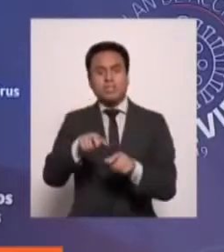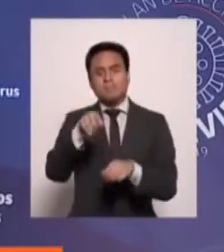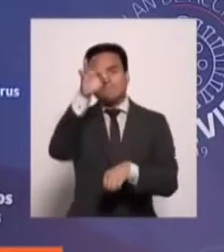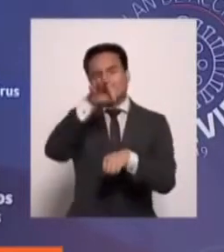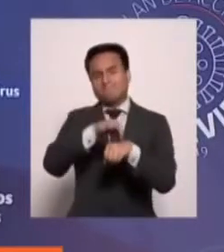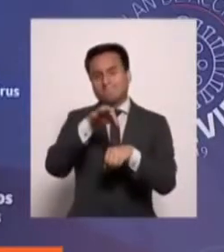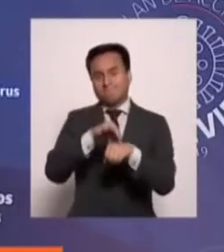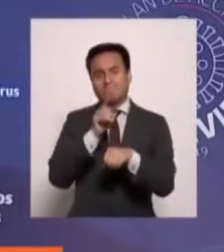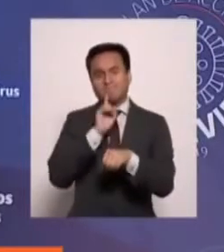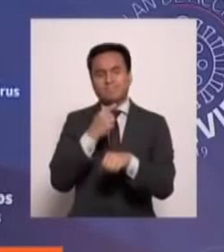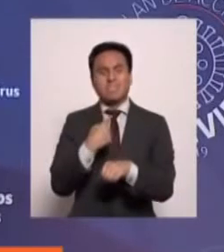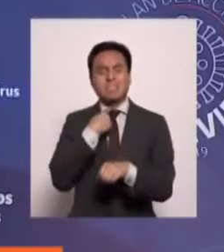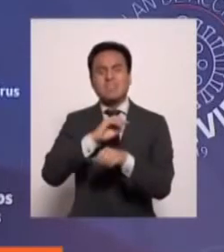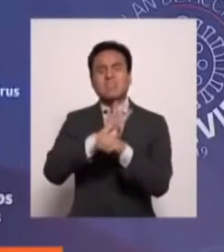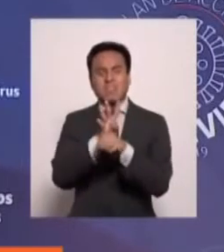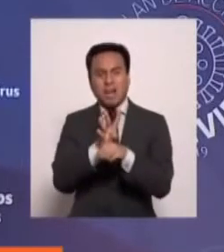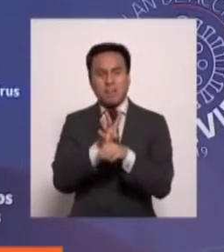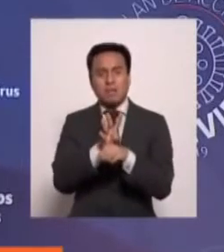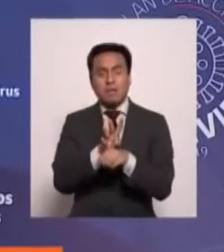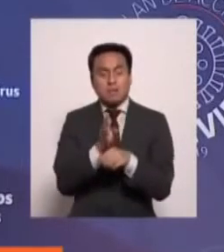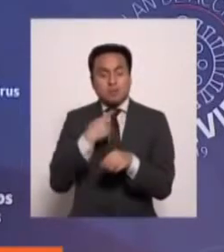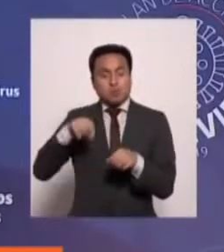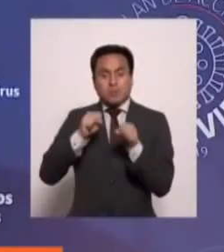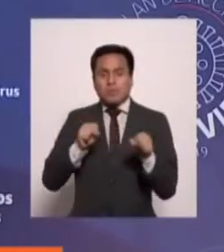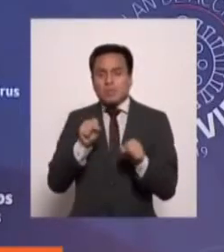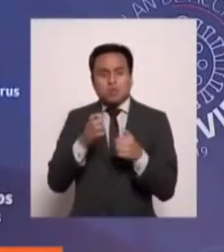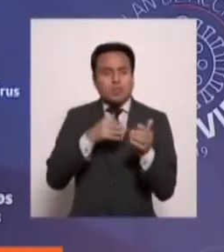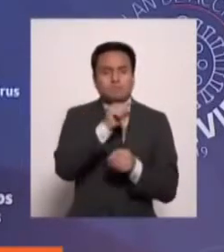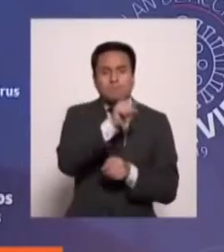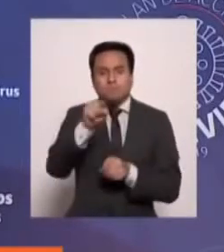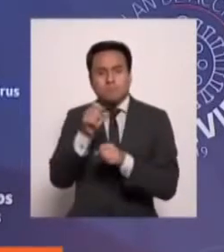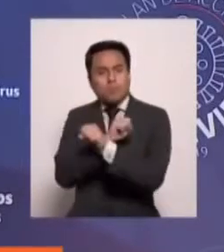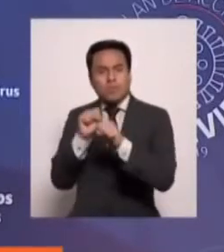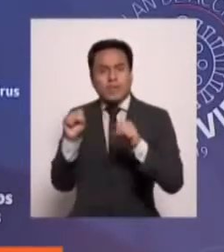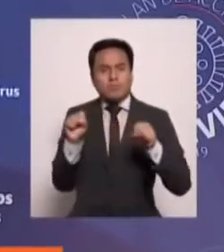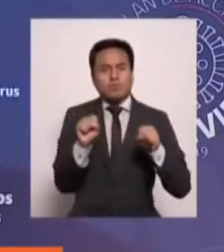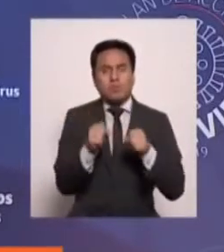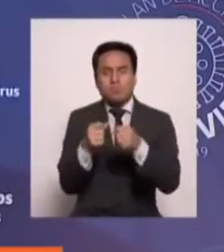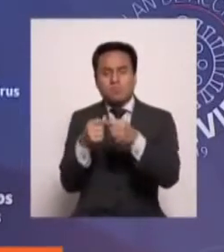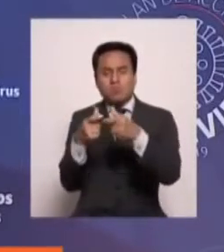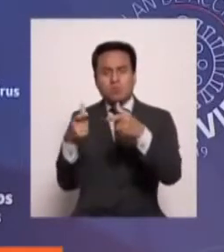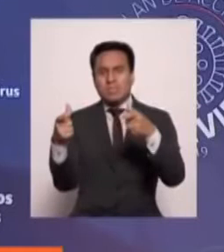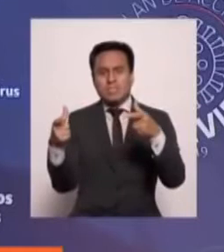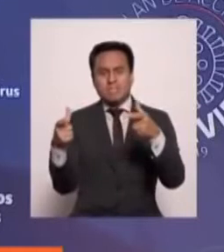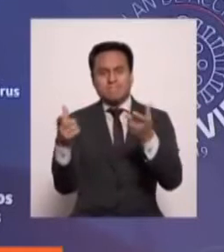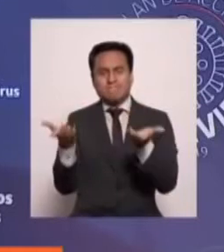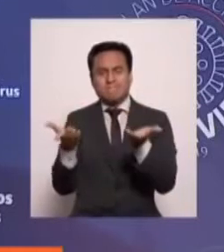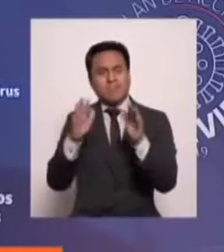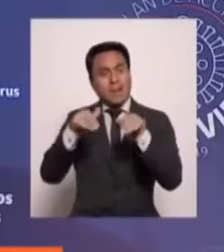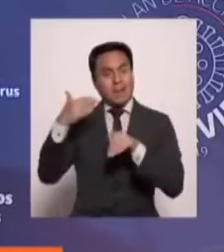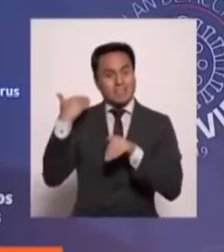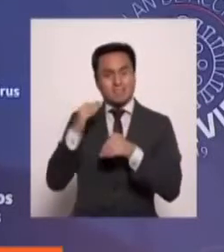salido solamente para trámites laborales. Y si bien el centro de la ciudad está con menos afluencia de